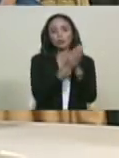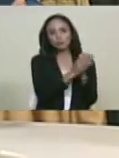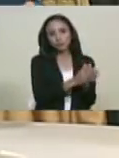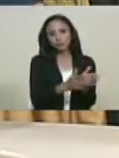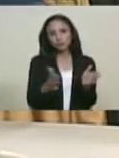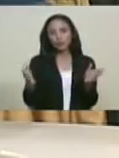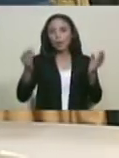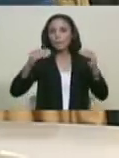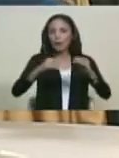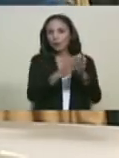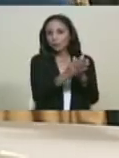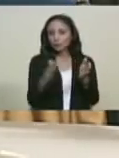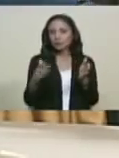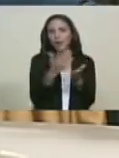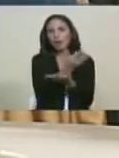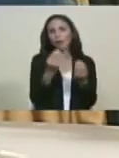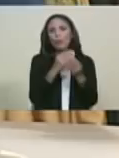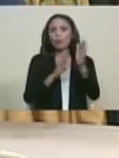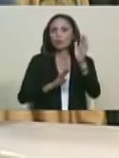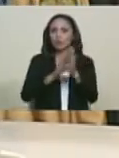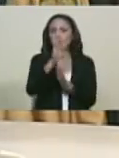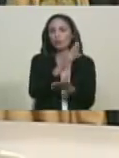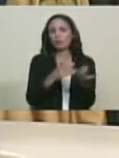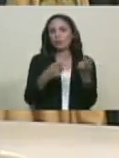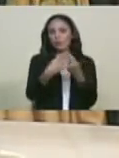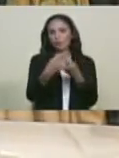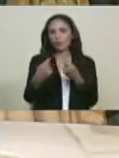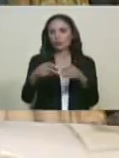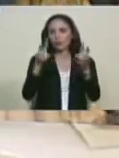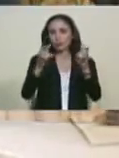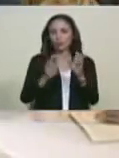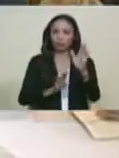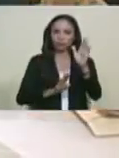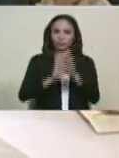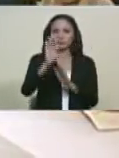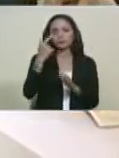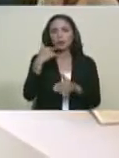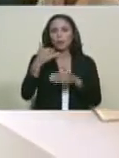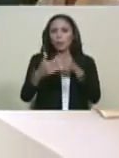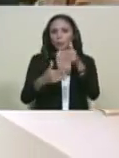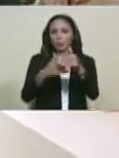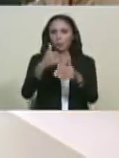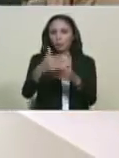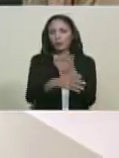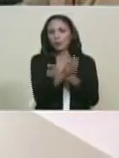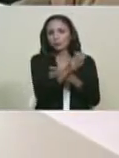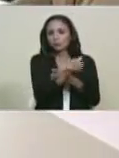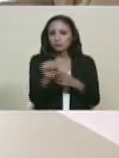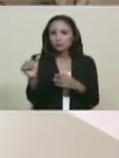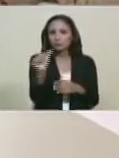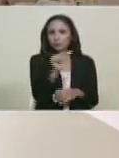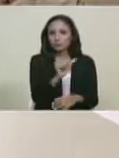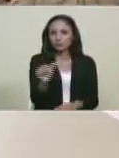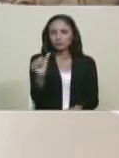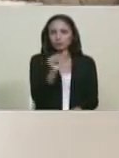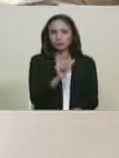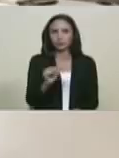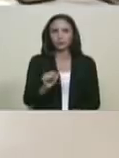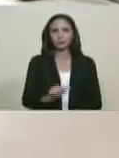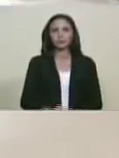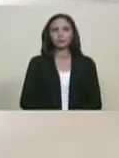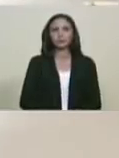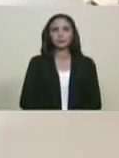de acuerdo al desarrollo del nuevo comando monetario como siempre ha ocurrido en estos casos de